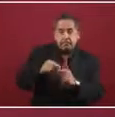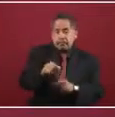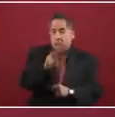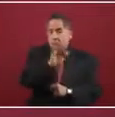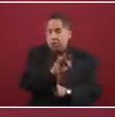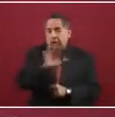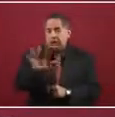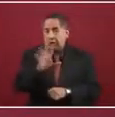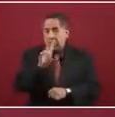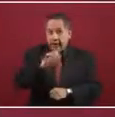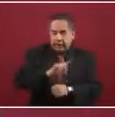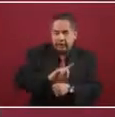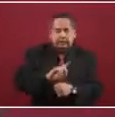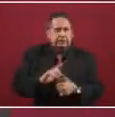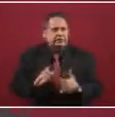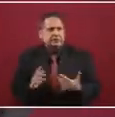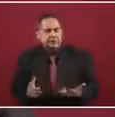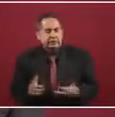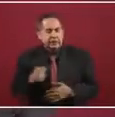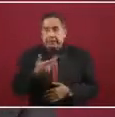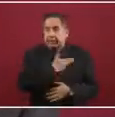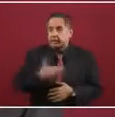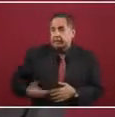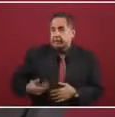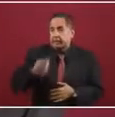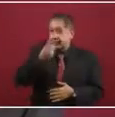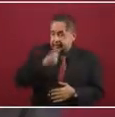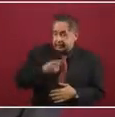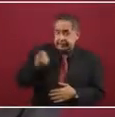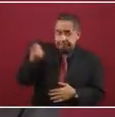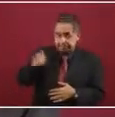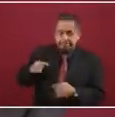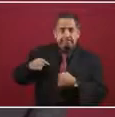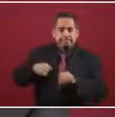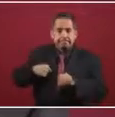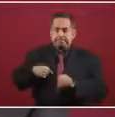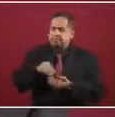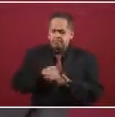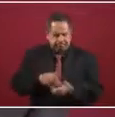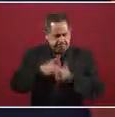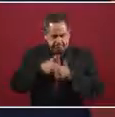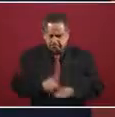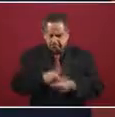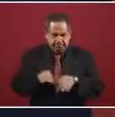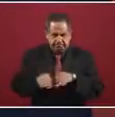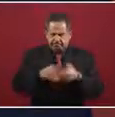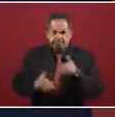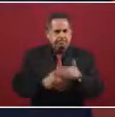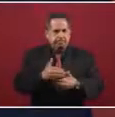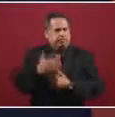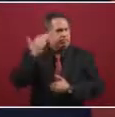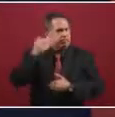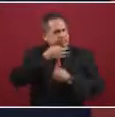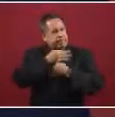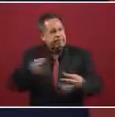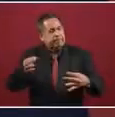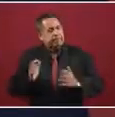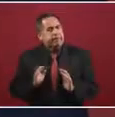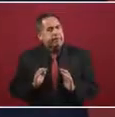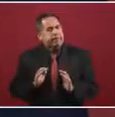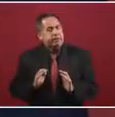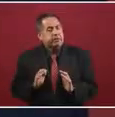días lo que nos ha marcado el señor presidente es que se siga con el trabajo que se anunció, pero con